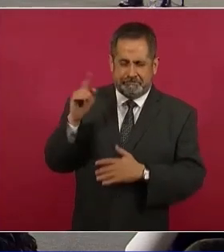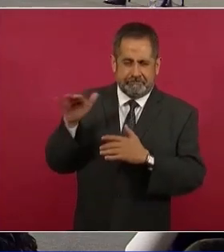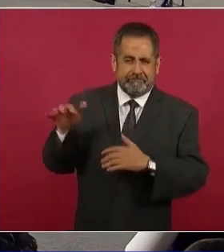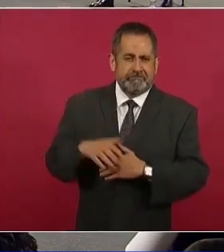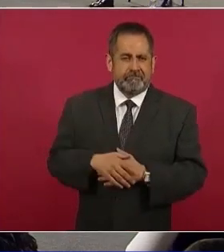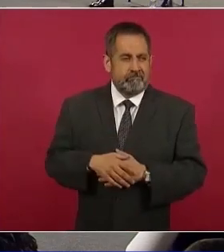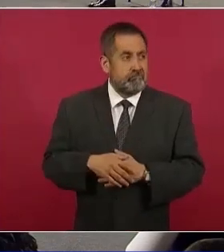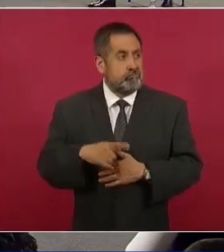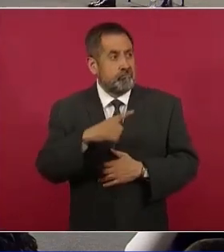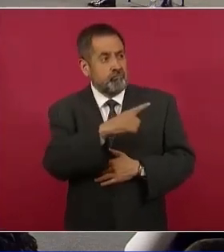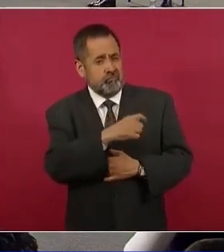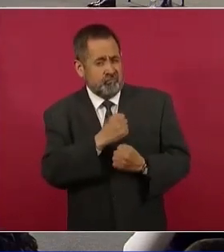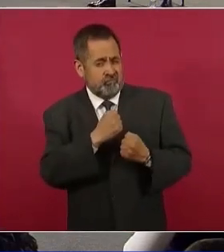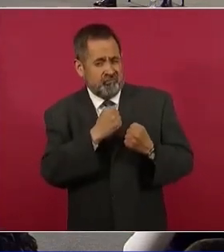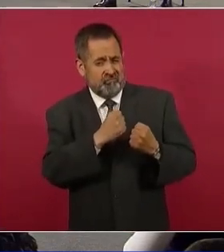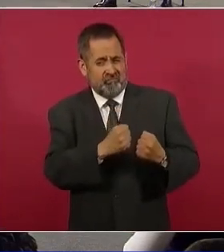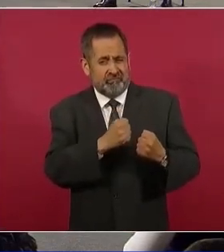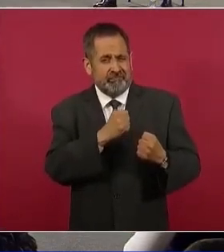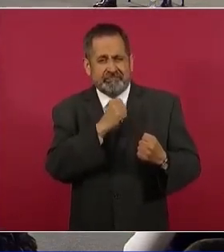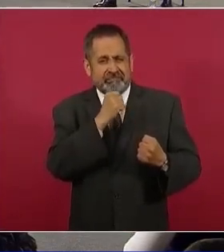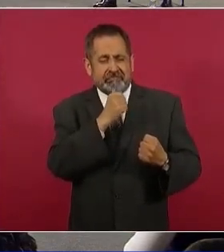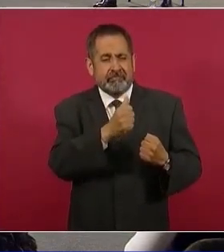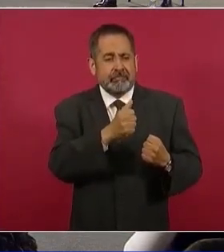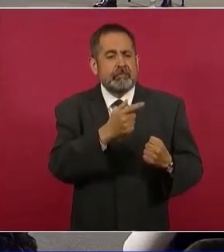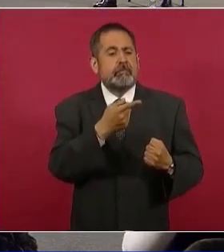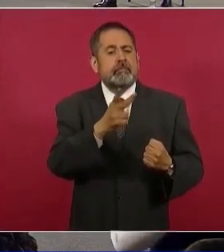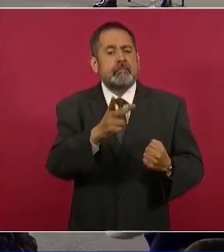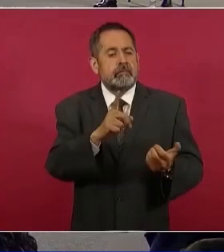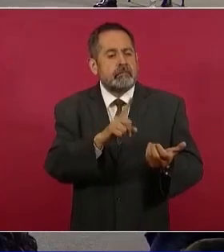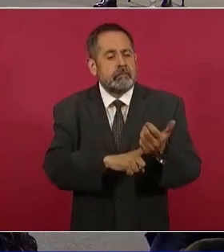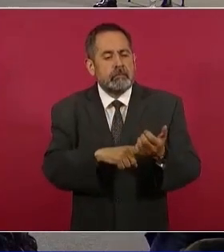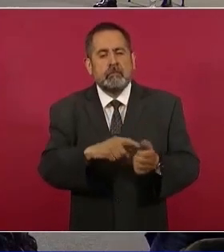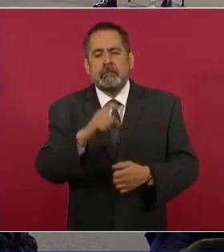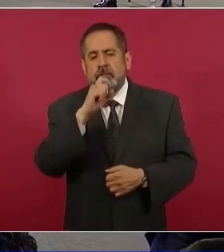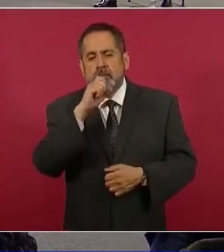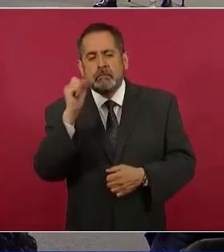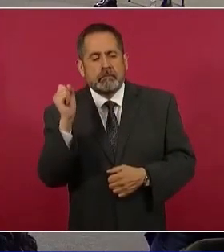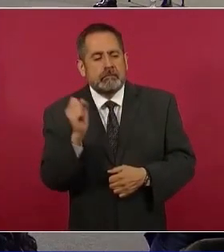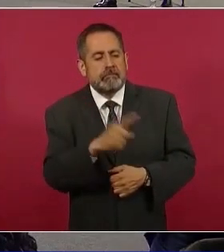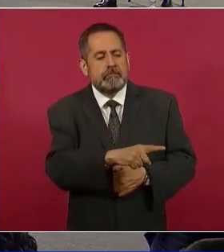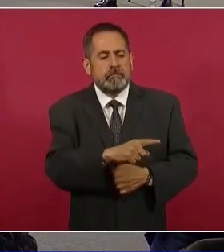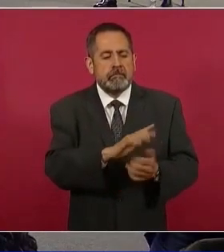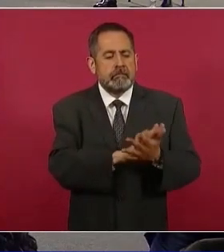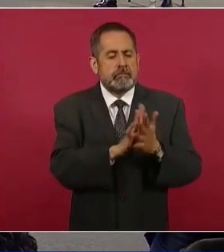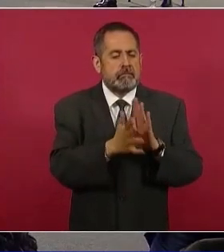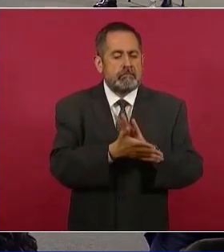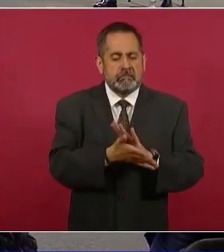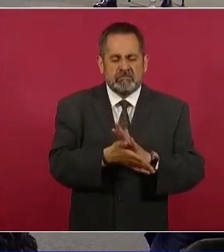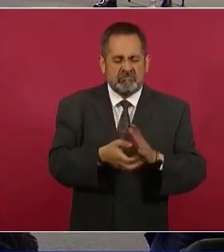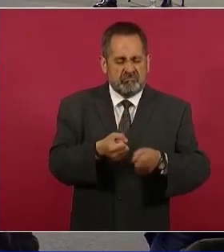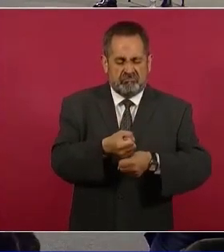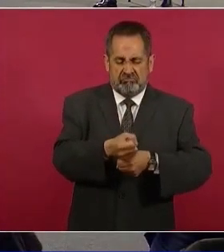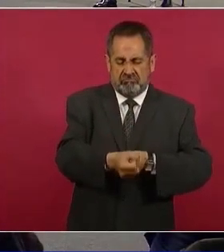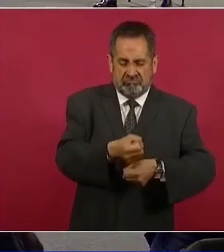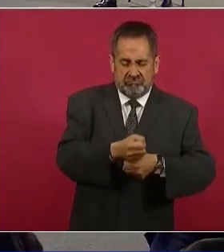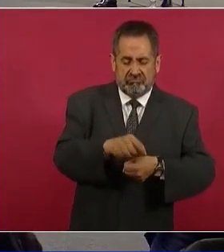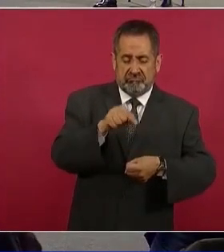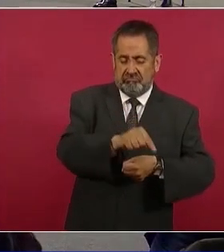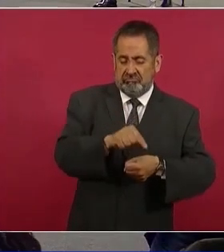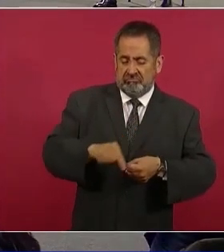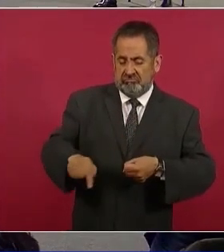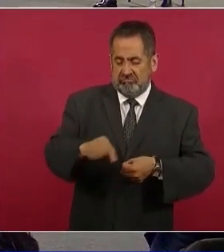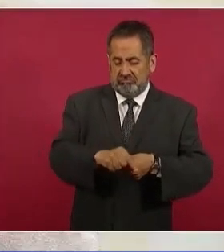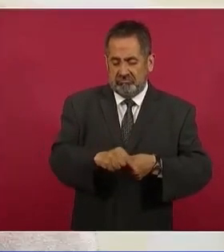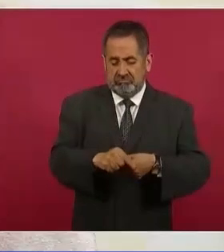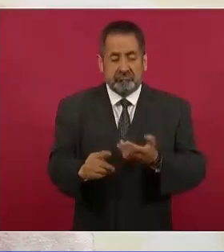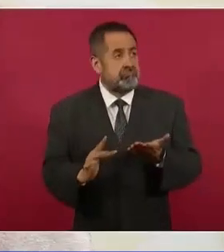El opresor no sería tan fuerte si no tuviese cómplices entre los propios